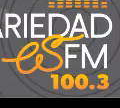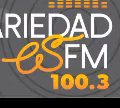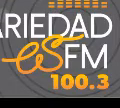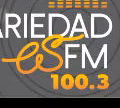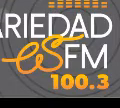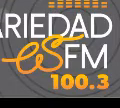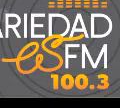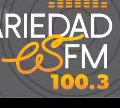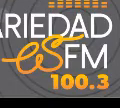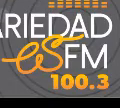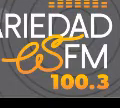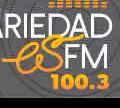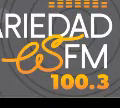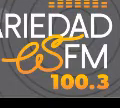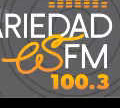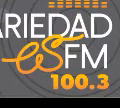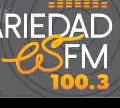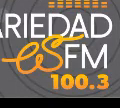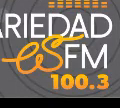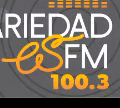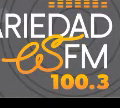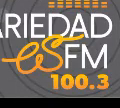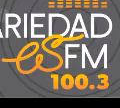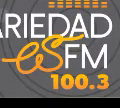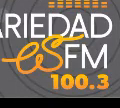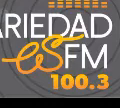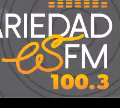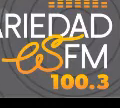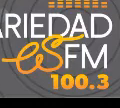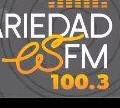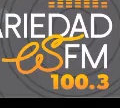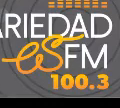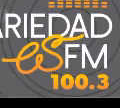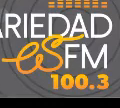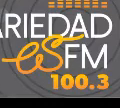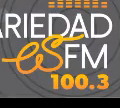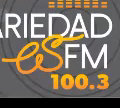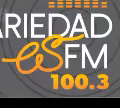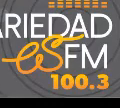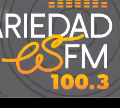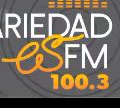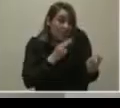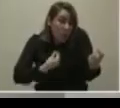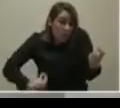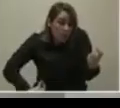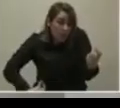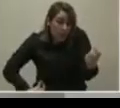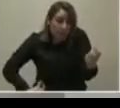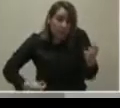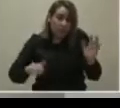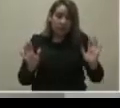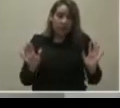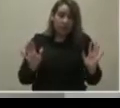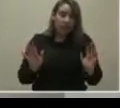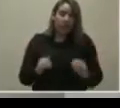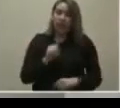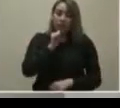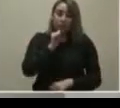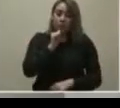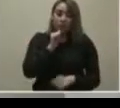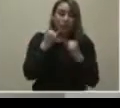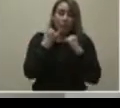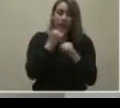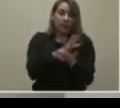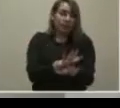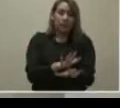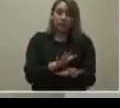crimen se debe precisamente a su profesión. No lo hemos descartado por completo, sin embargo, las líneas de investigación que tenemos hasta el momento más sólidas indican